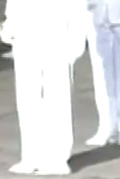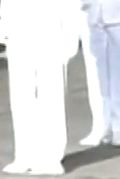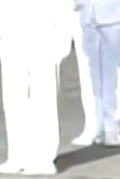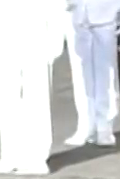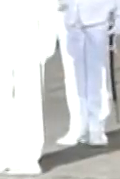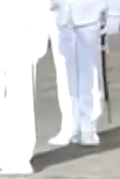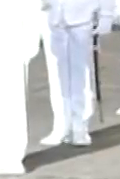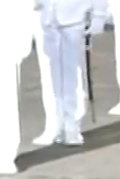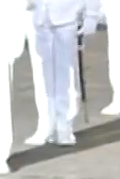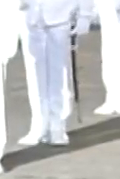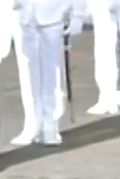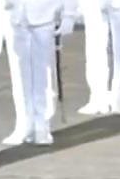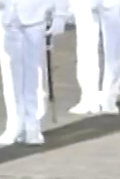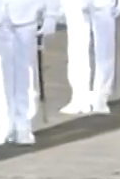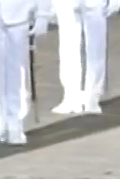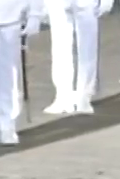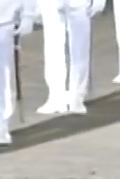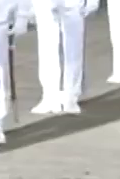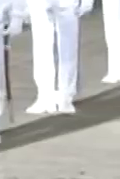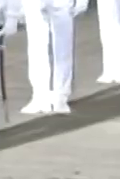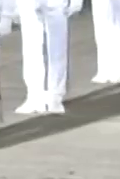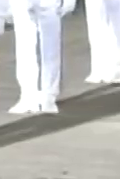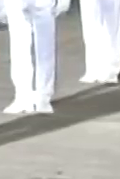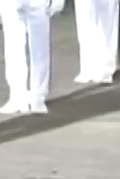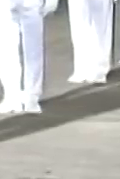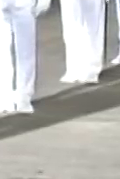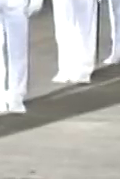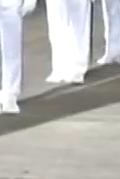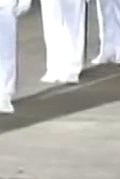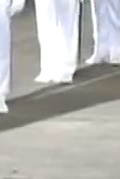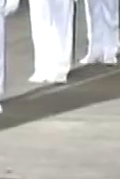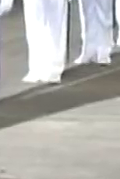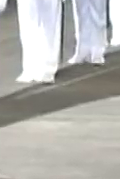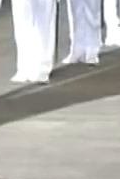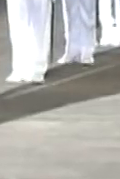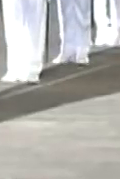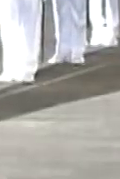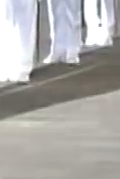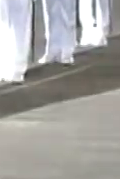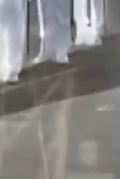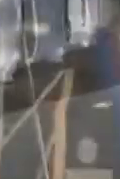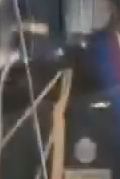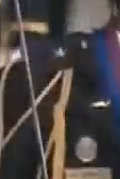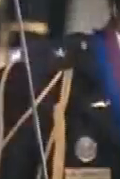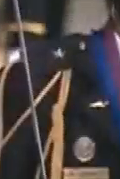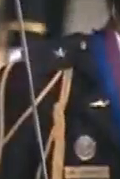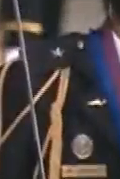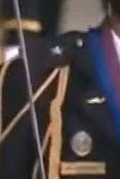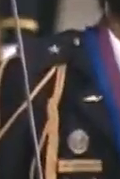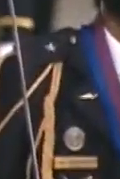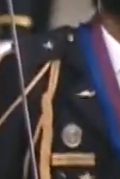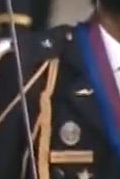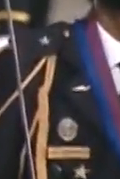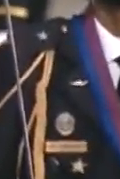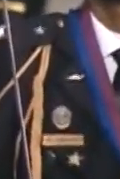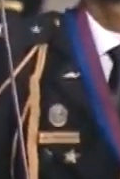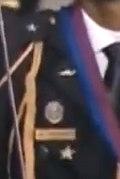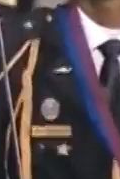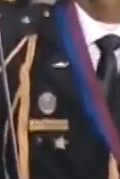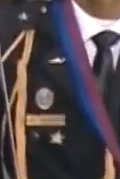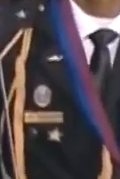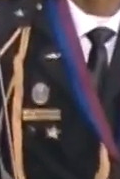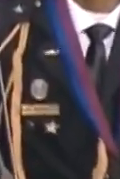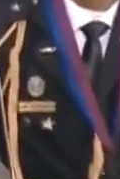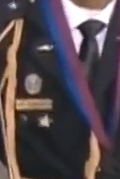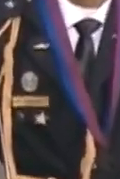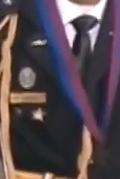la situación de la reserva activa de las promociones egresadas en el año de 1988